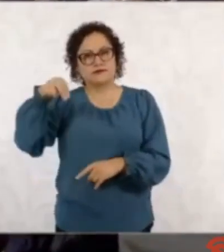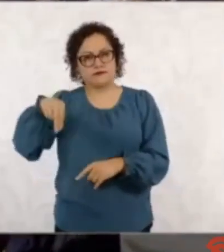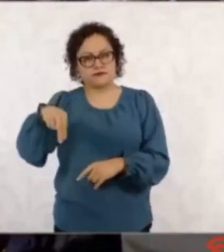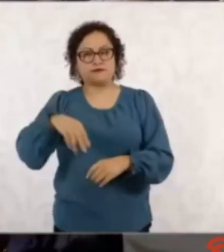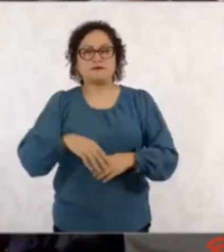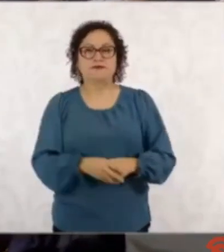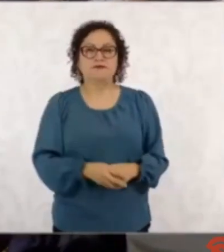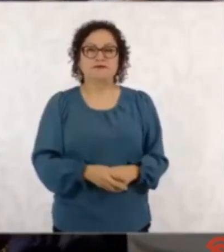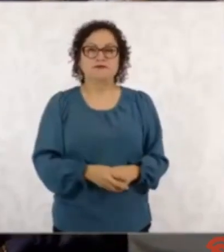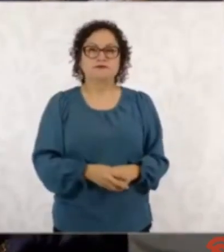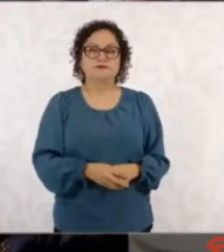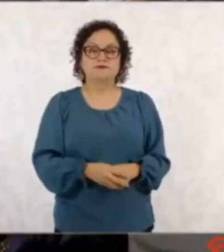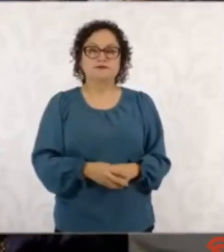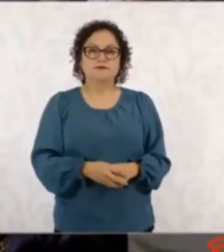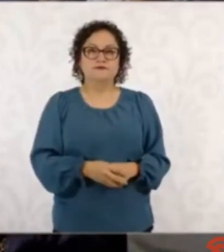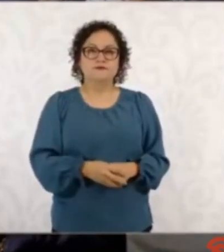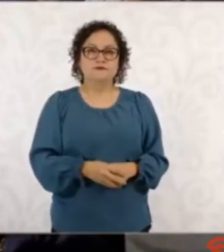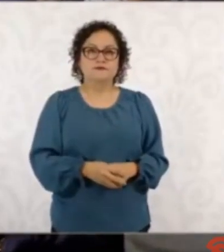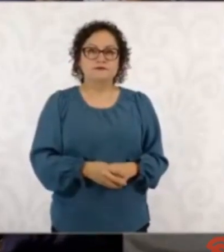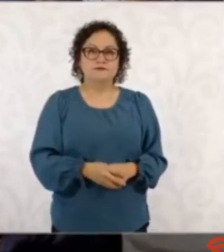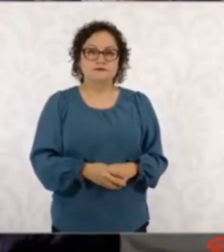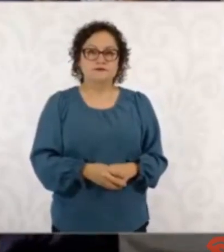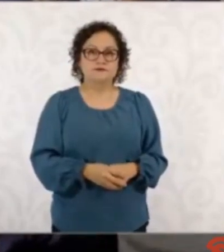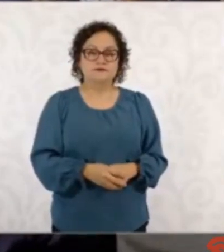Era una